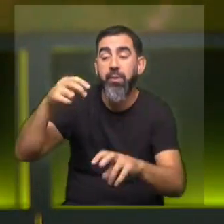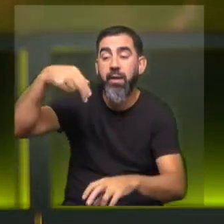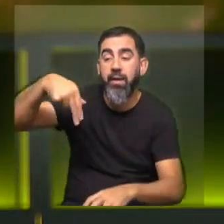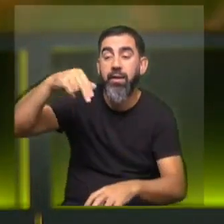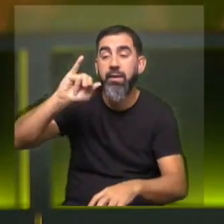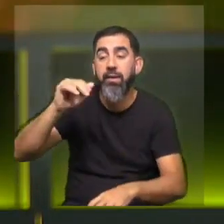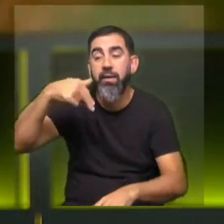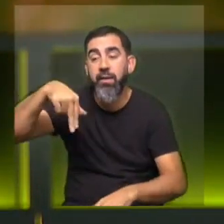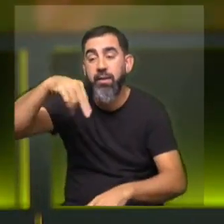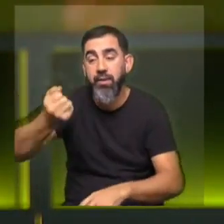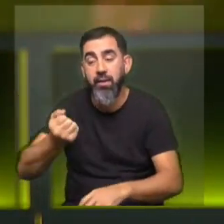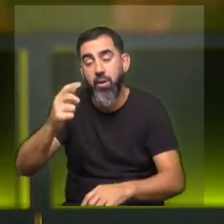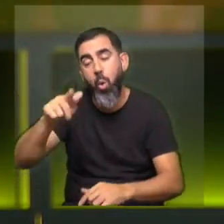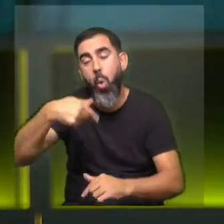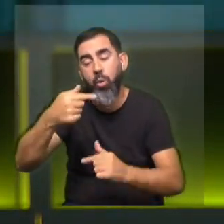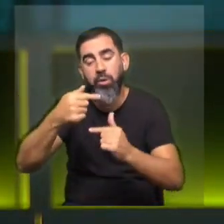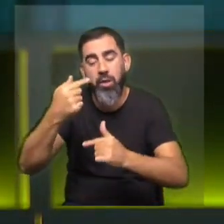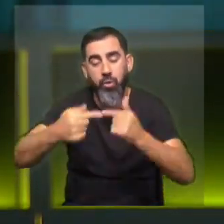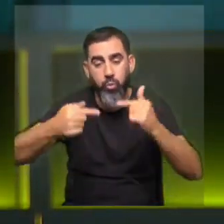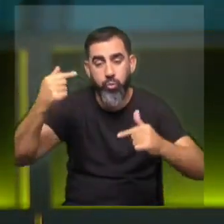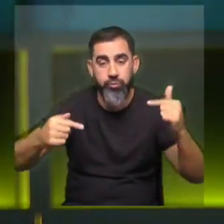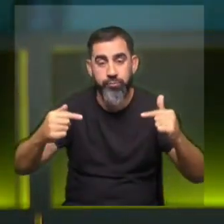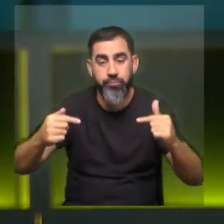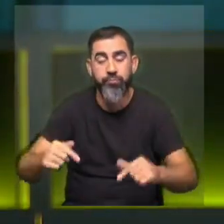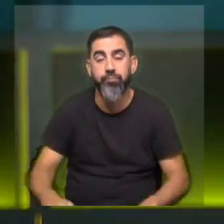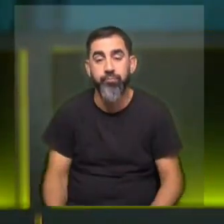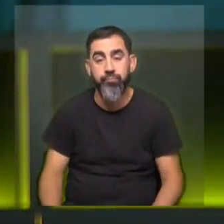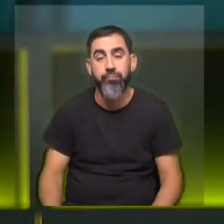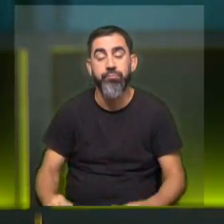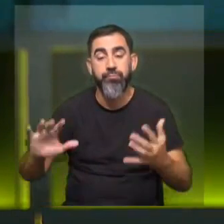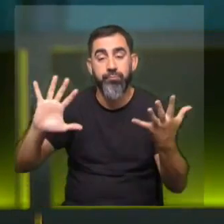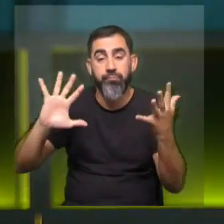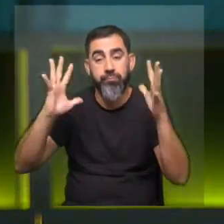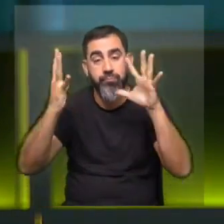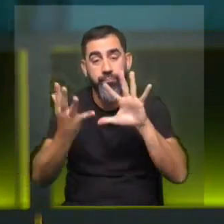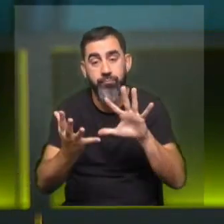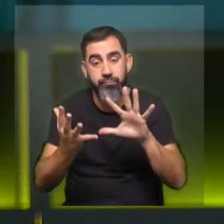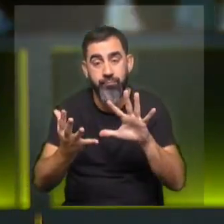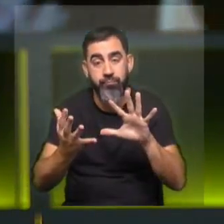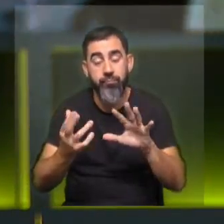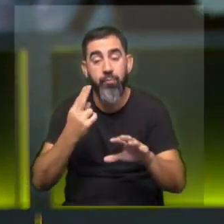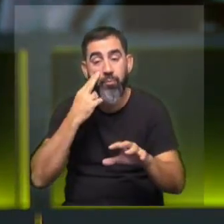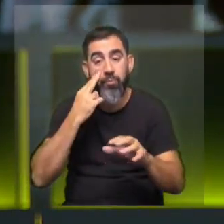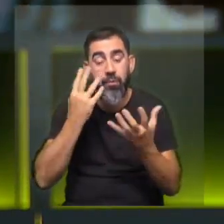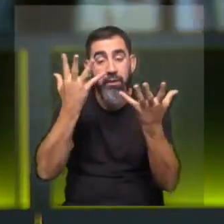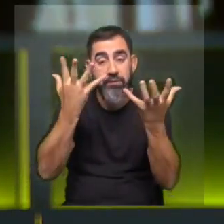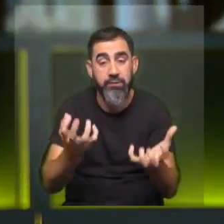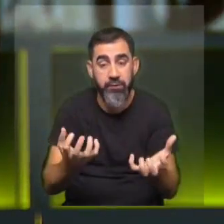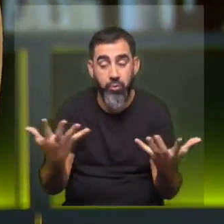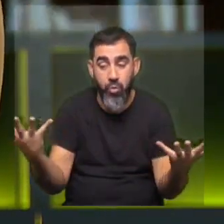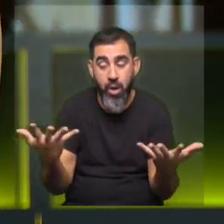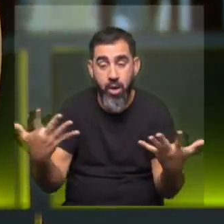también interfieren otro tipo de teleconexiones u otros modos de variabilidad del clima en lo que es esta consecuencia que estamos